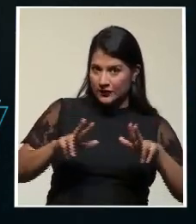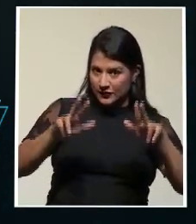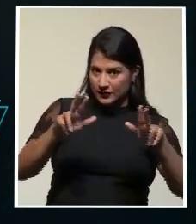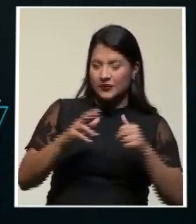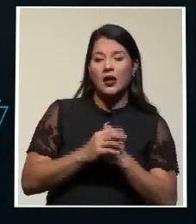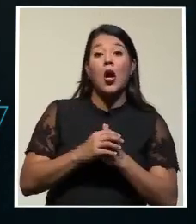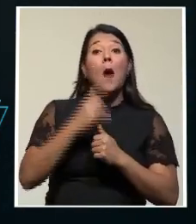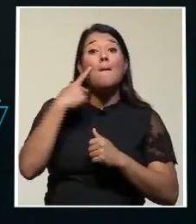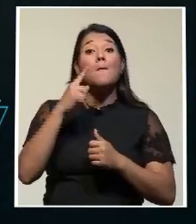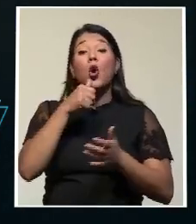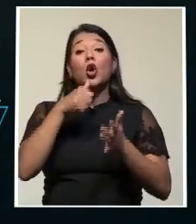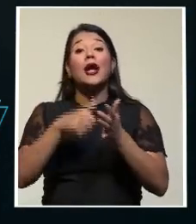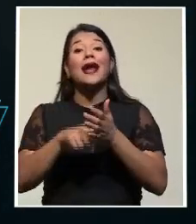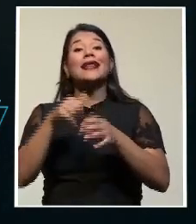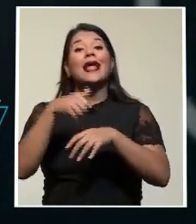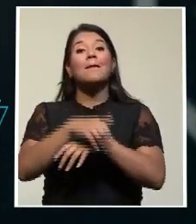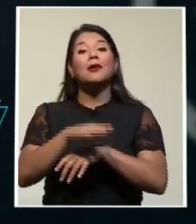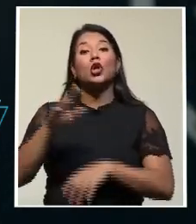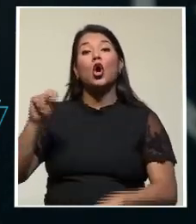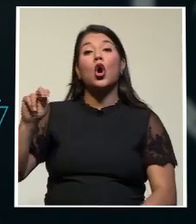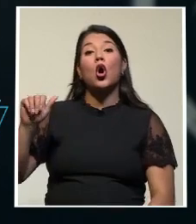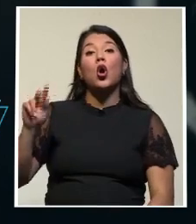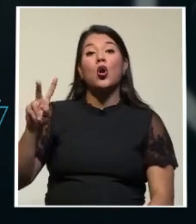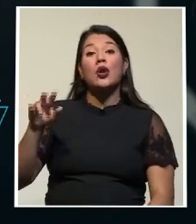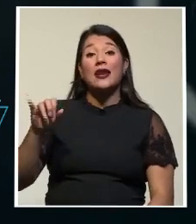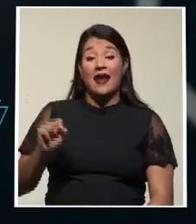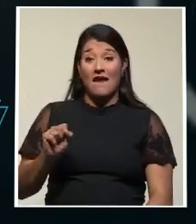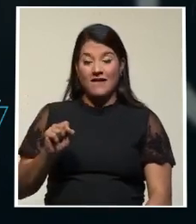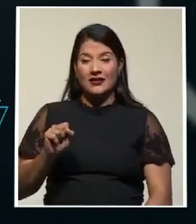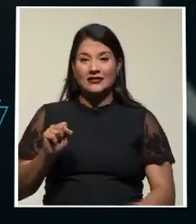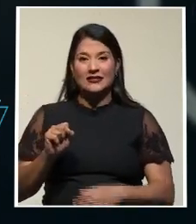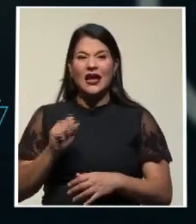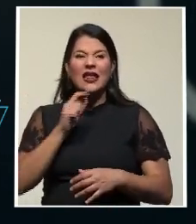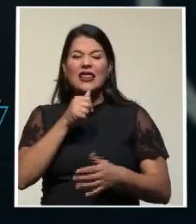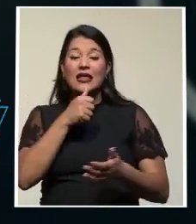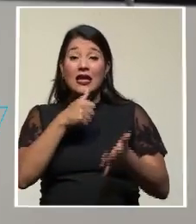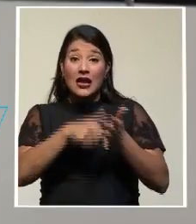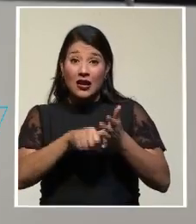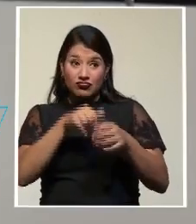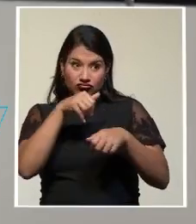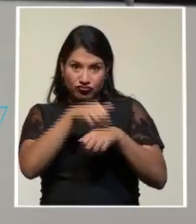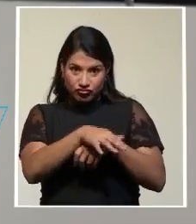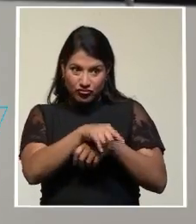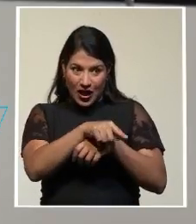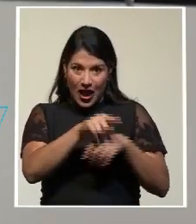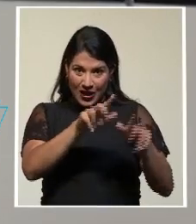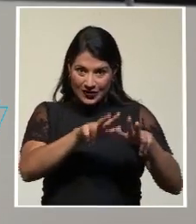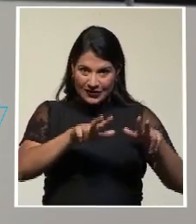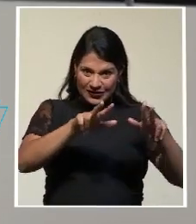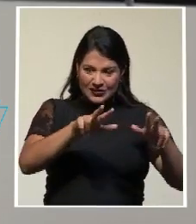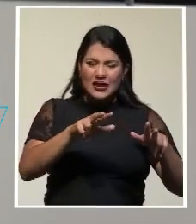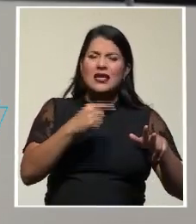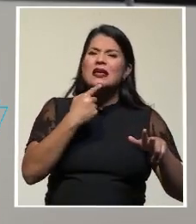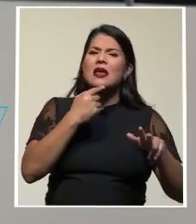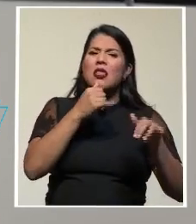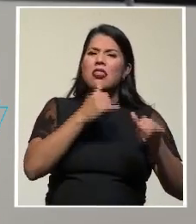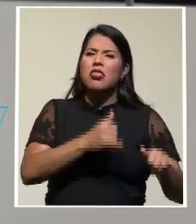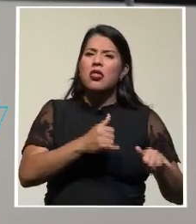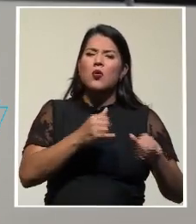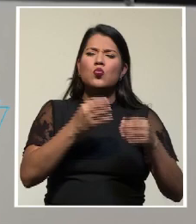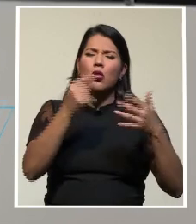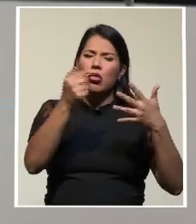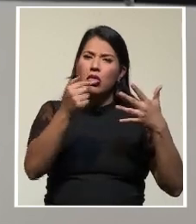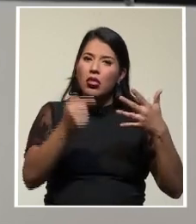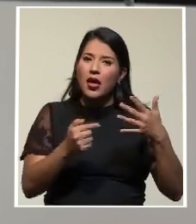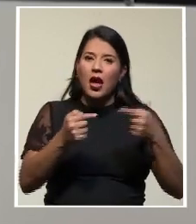República. Navas había enviado a este órgano de las Naciones Unidas un informe donde presentó una serie de acusaciones en contra de la Corte Suprema de